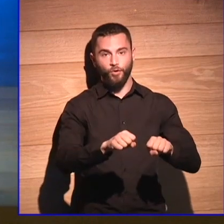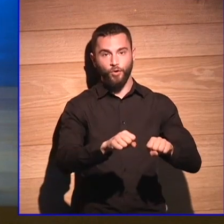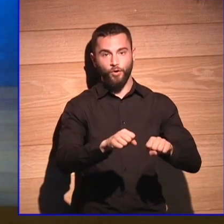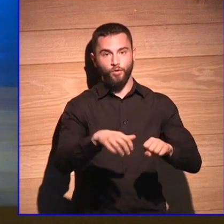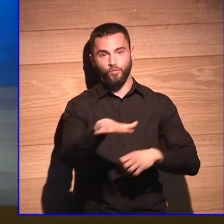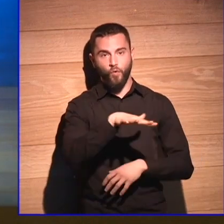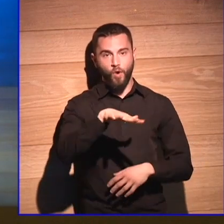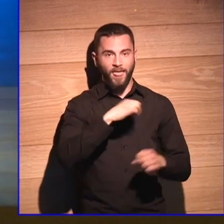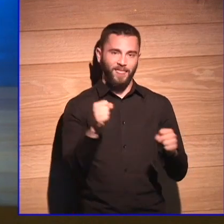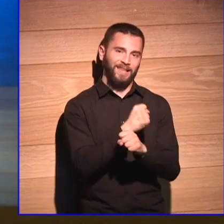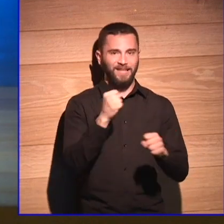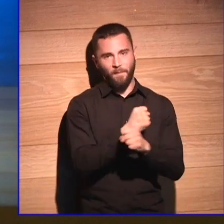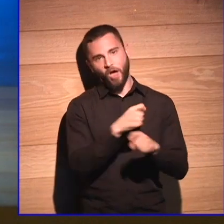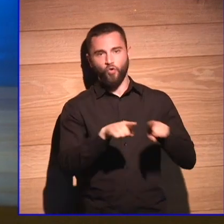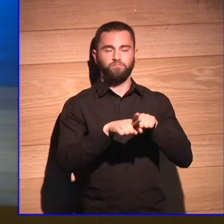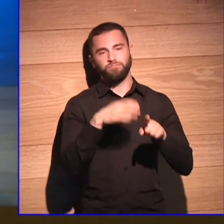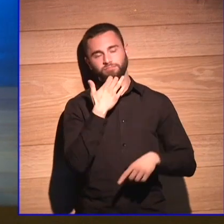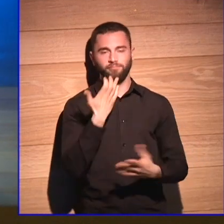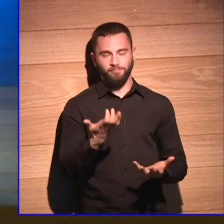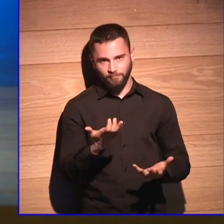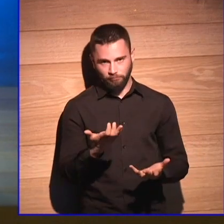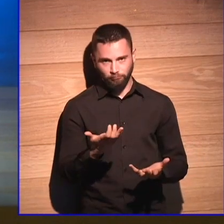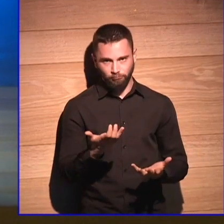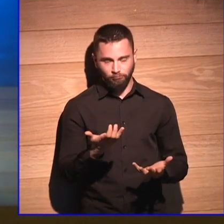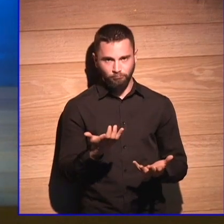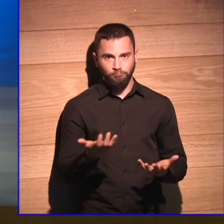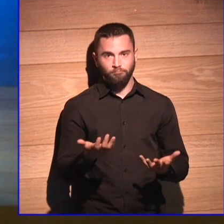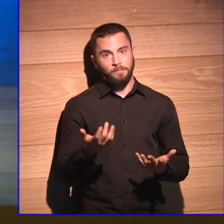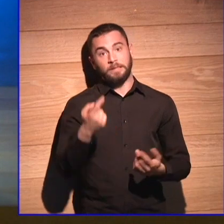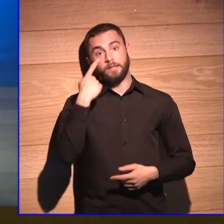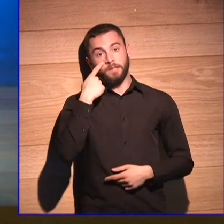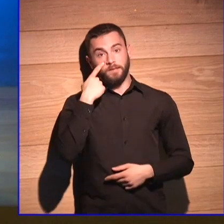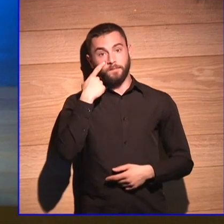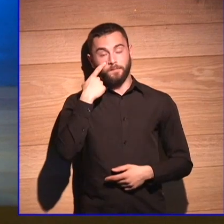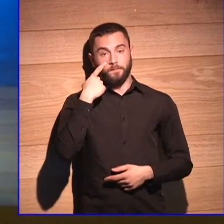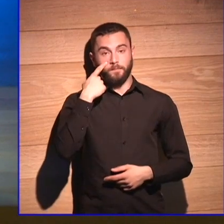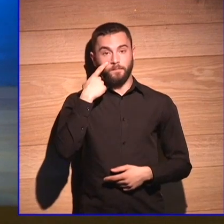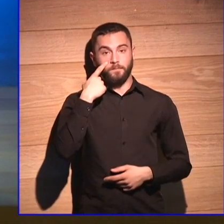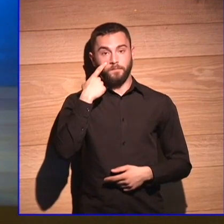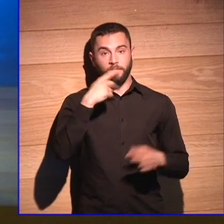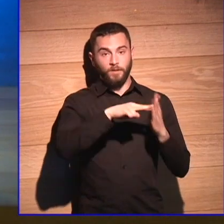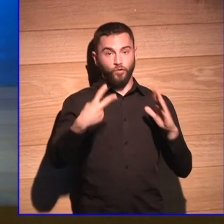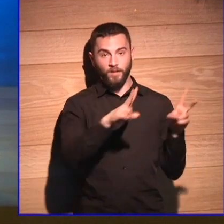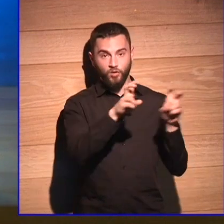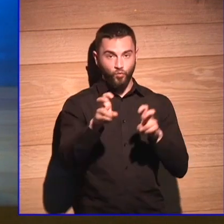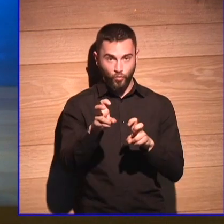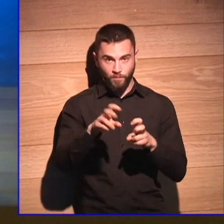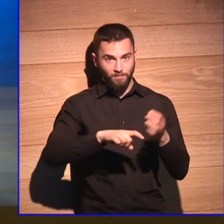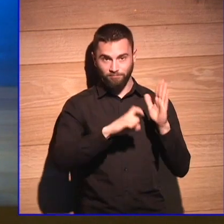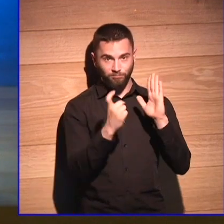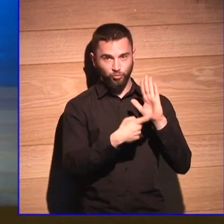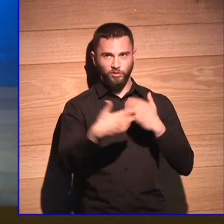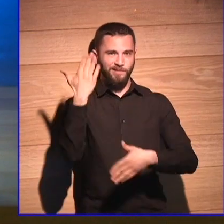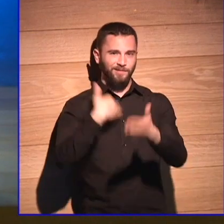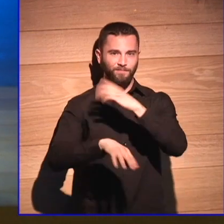sitios de trabajo, de alguna manera, ¿no? Sí. A ver, en toda nueva tecnología, esto ya empezó